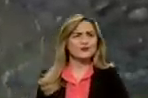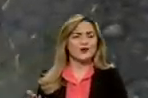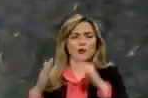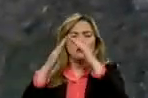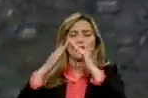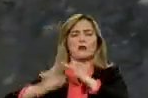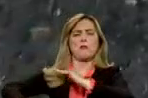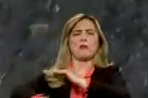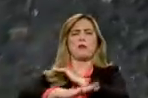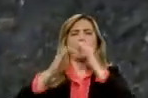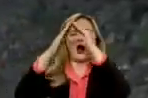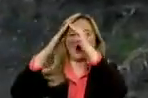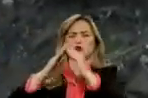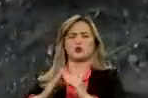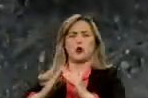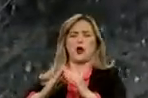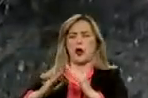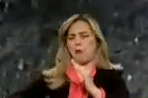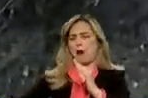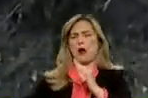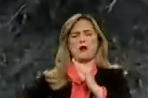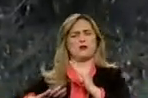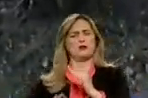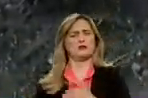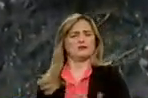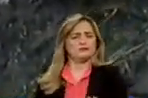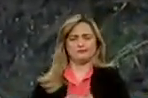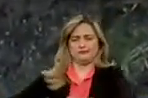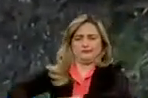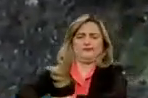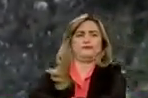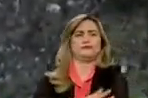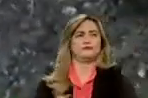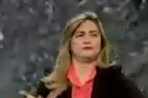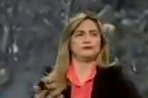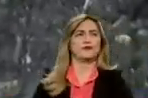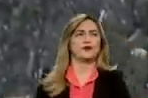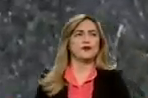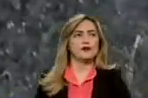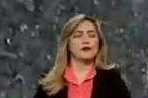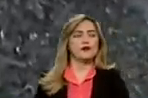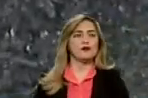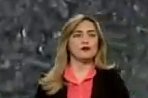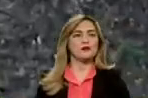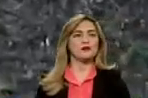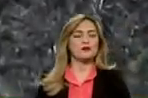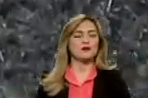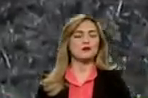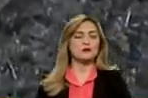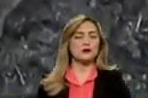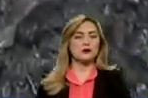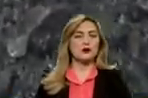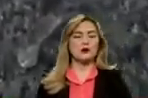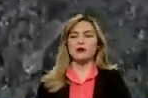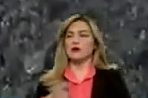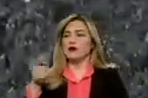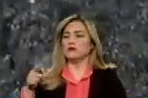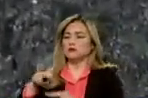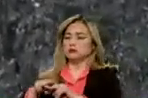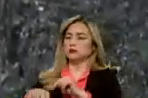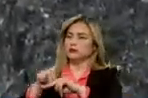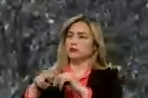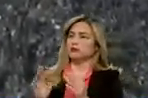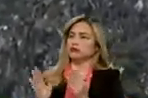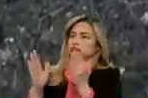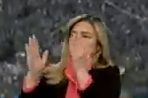de una quebrada, a no ser que no esté identificada esta como quebrada, porque estamos viendo que en la parte lateral existe una construcción importante que